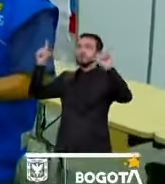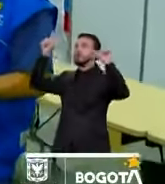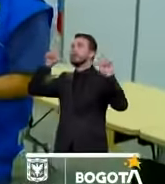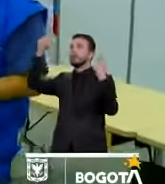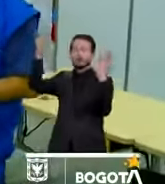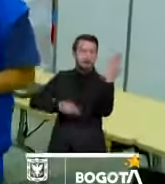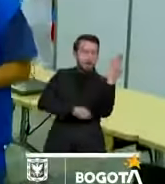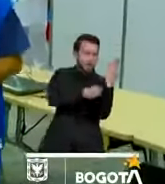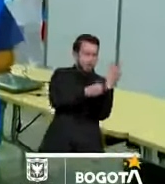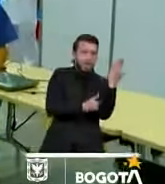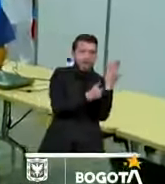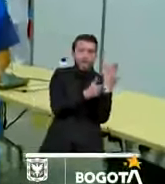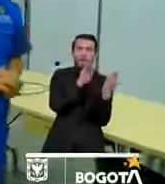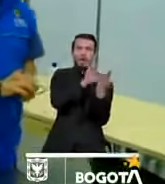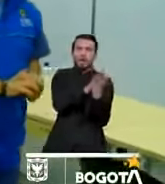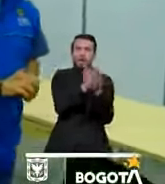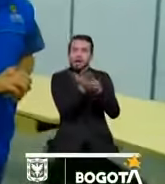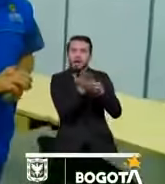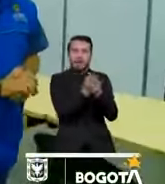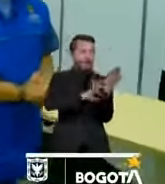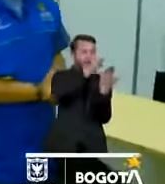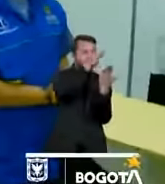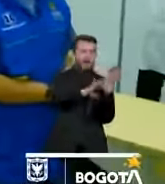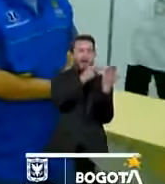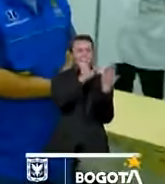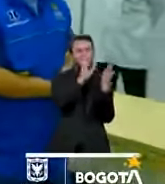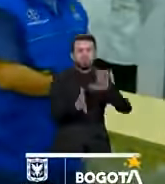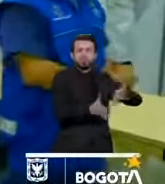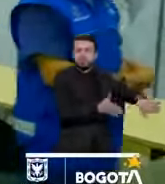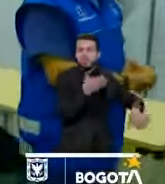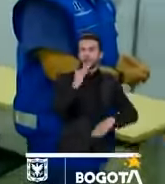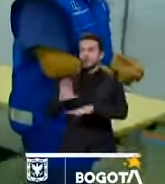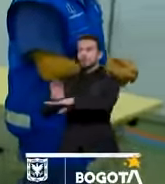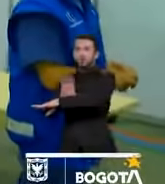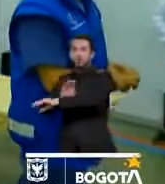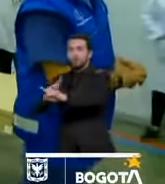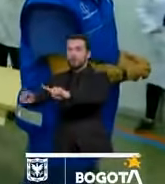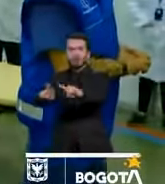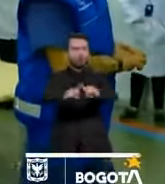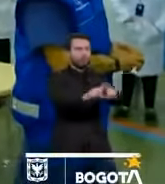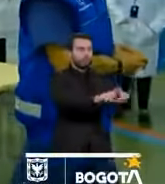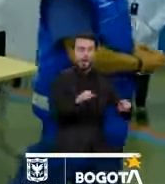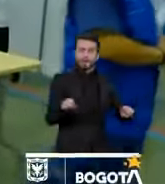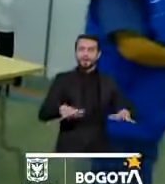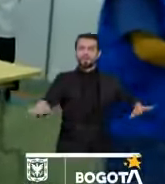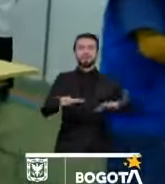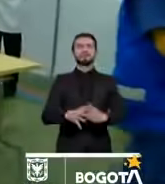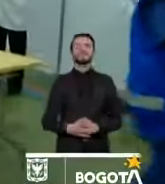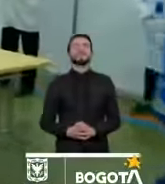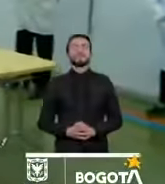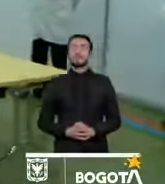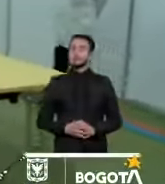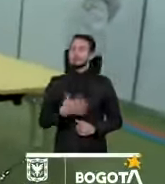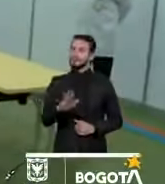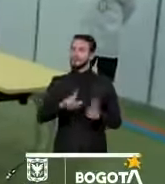todo digitalizado. Importante. Todo digitalizado. Bueno, listo. Maravilla, muchas felicitaciones, muchas